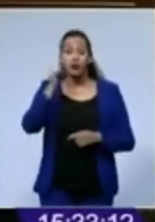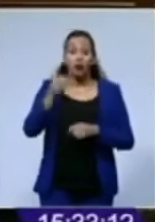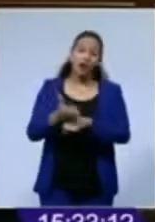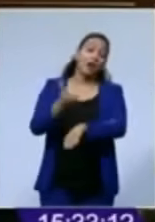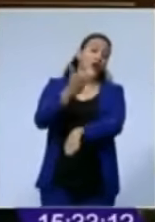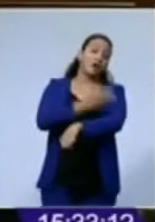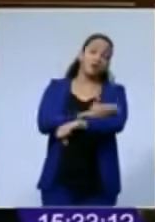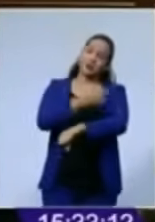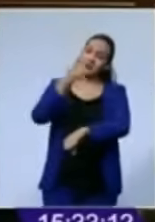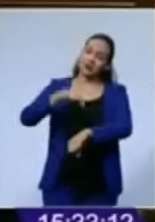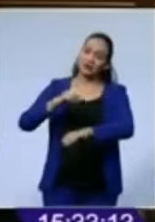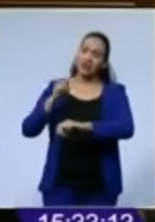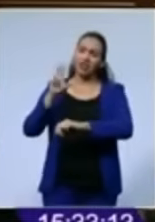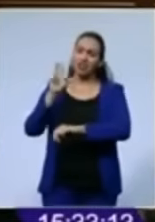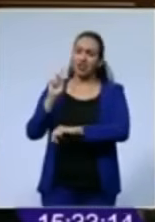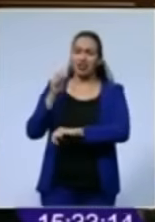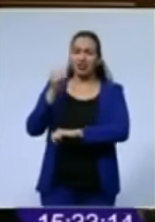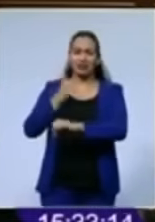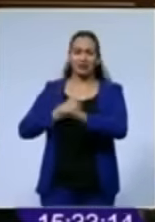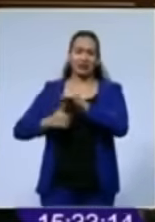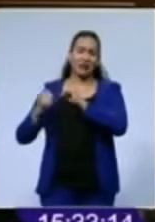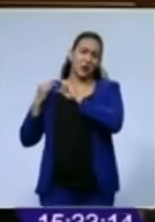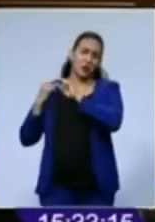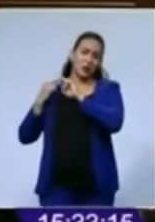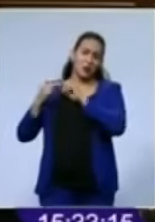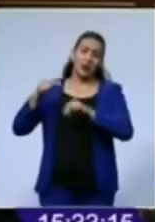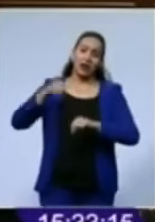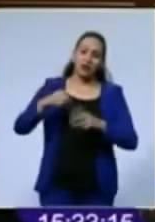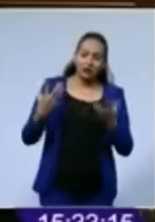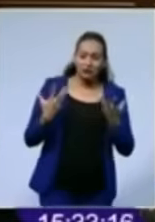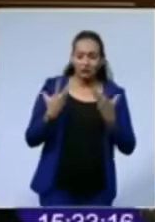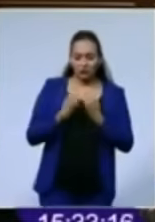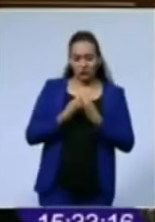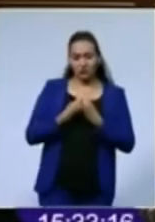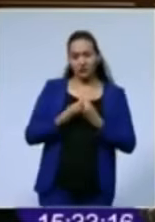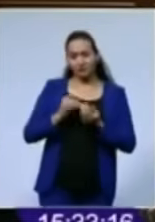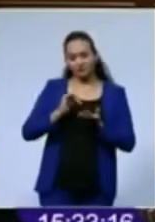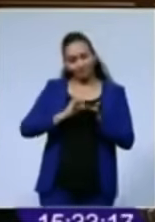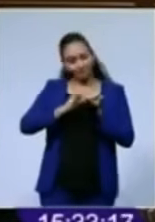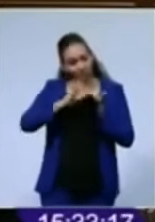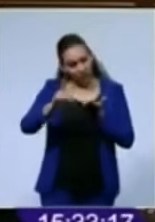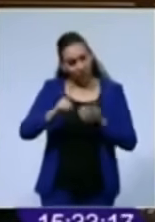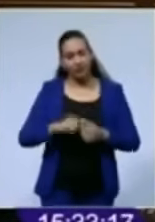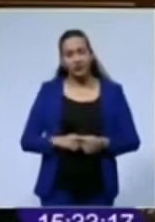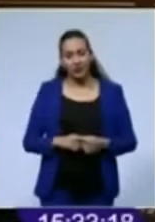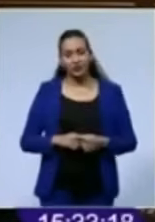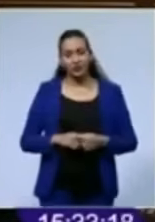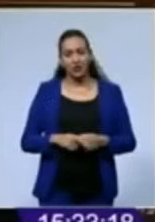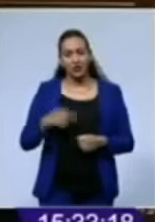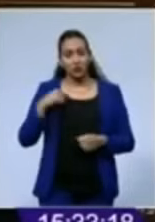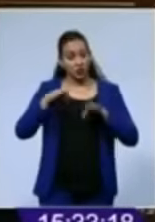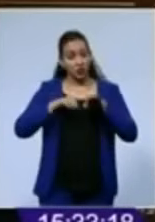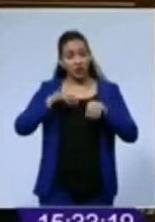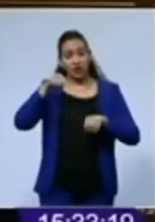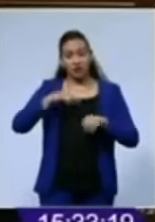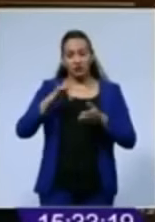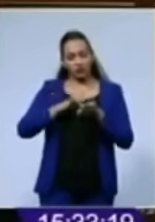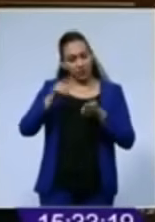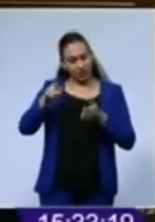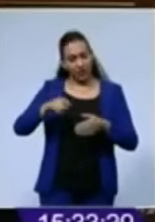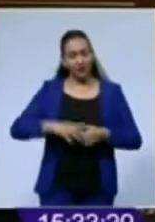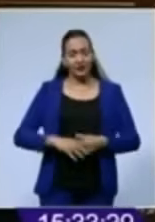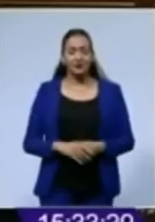36 años en esta labor en muchos de los puestos que he ocupado aquí y en fin